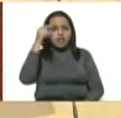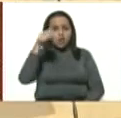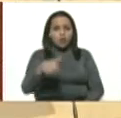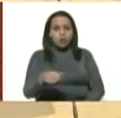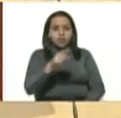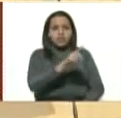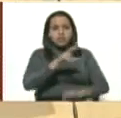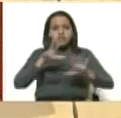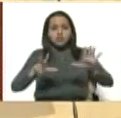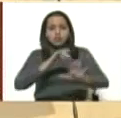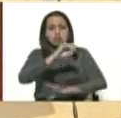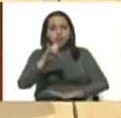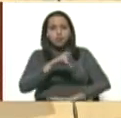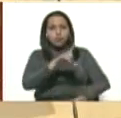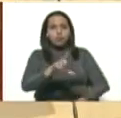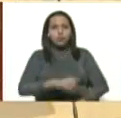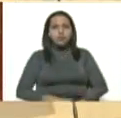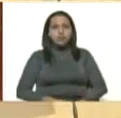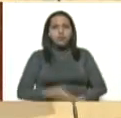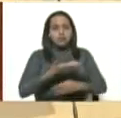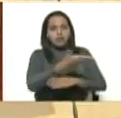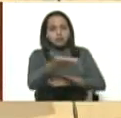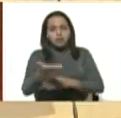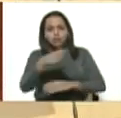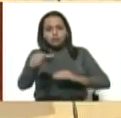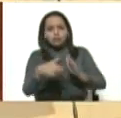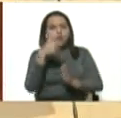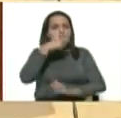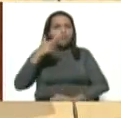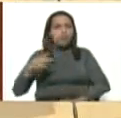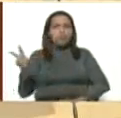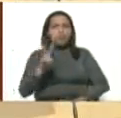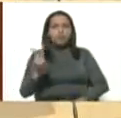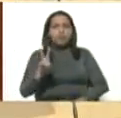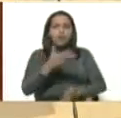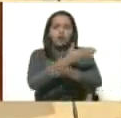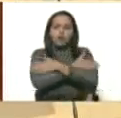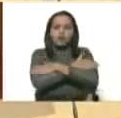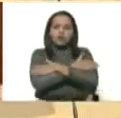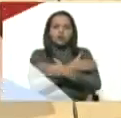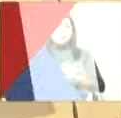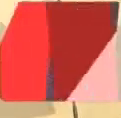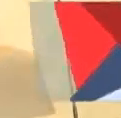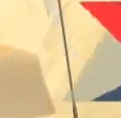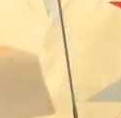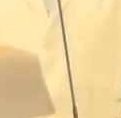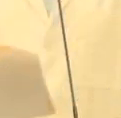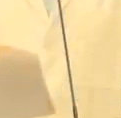18 de julio. Mandamos a todo el pueblo de Venezuela un gran abrazo.